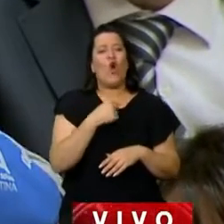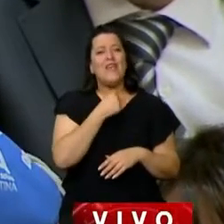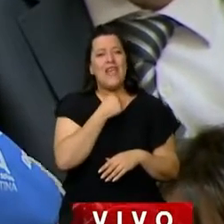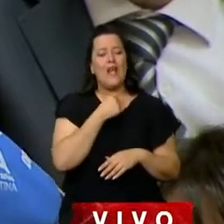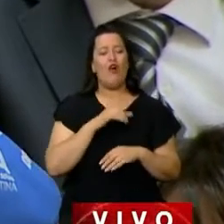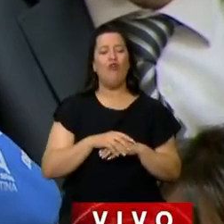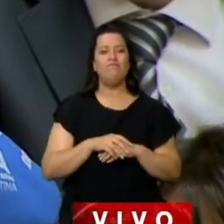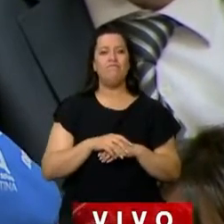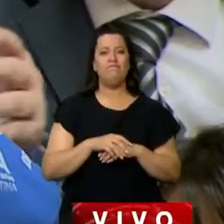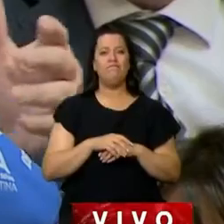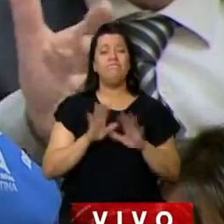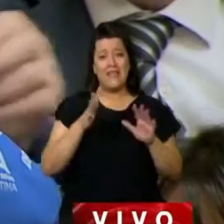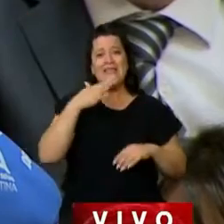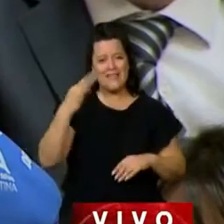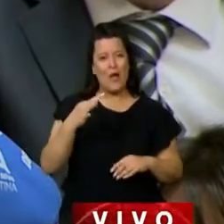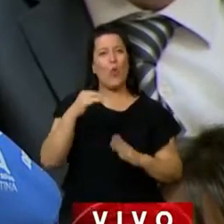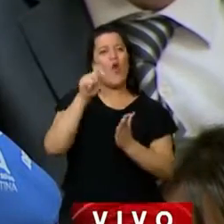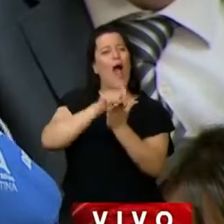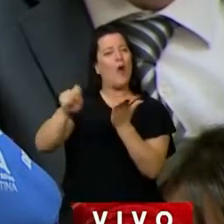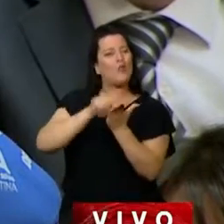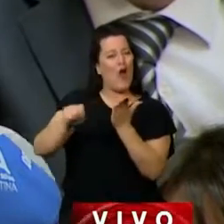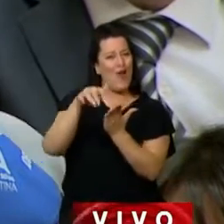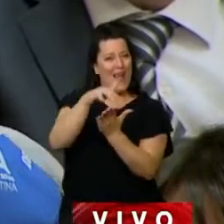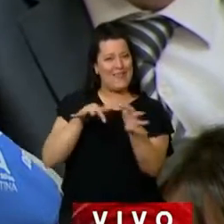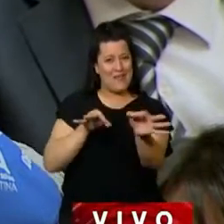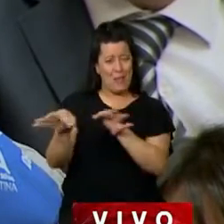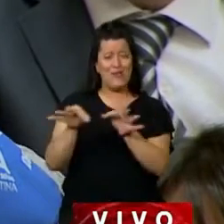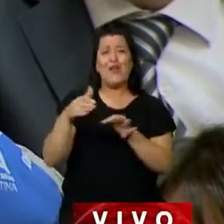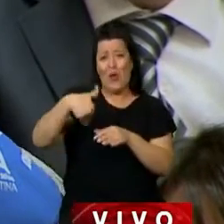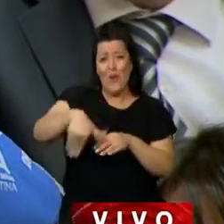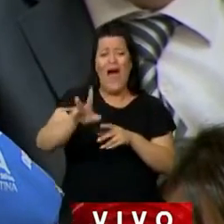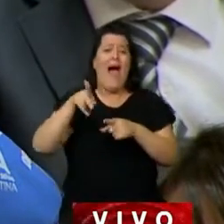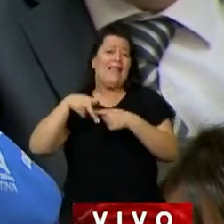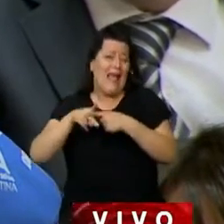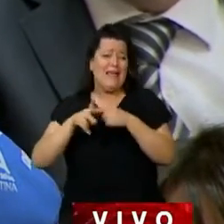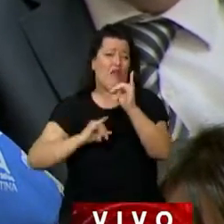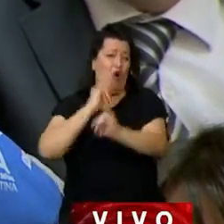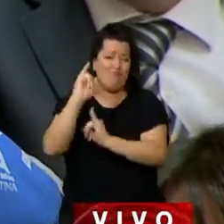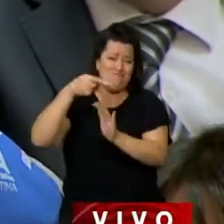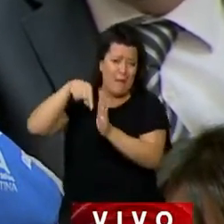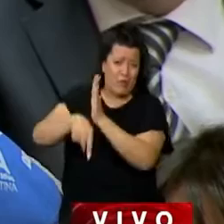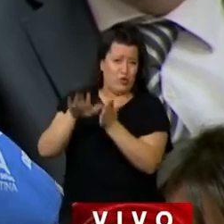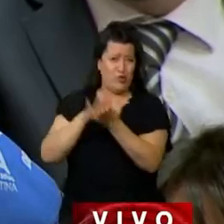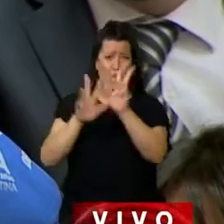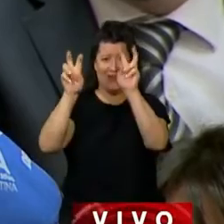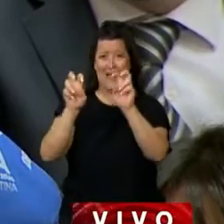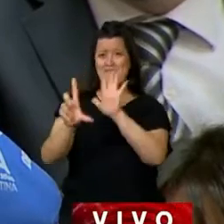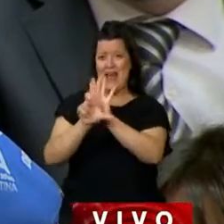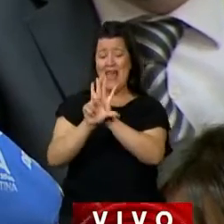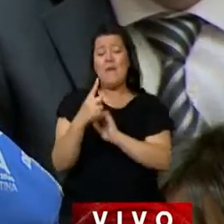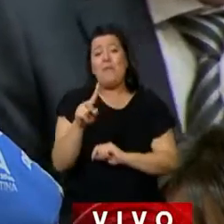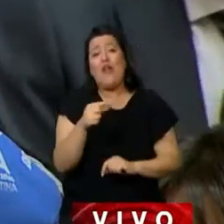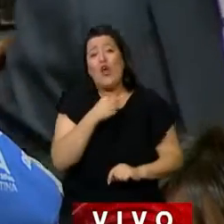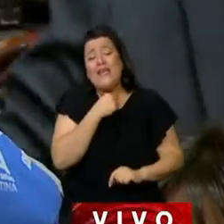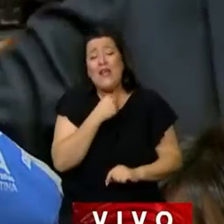sentido, probablemente las autoras después van a hablar y van a dar los detalles técnicos de la ley, pero quisiera yo, si